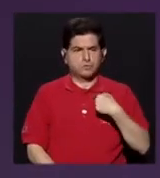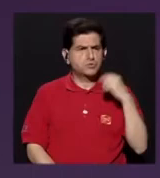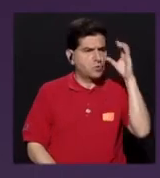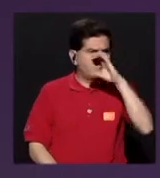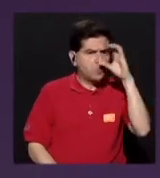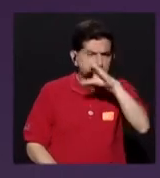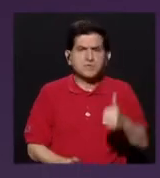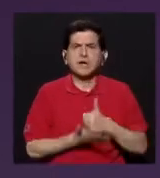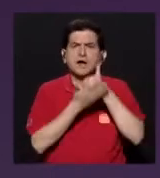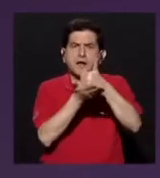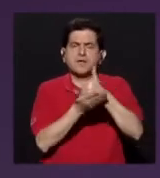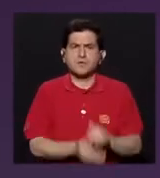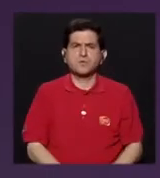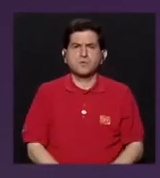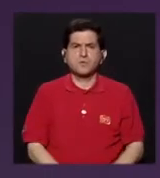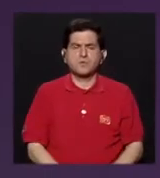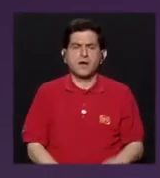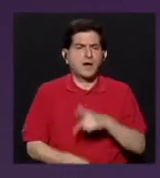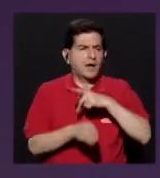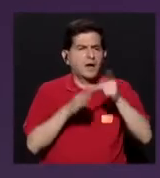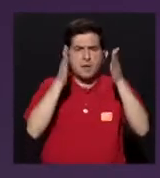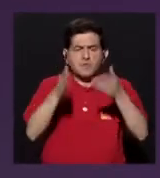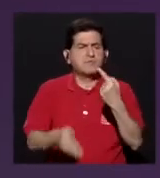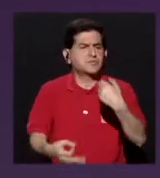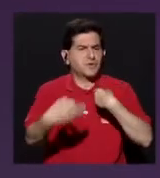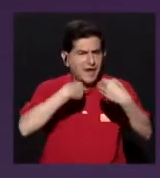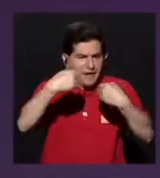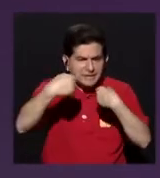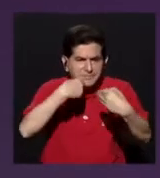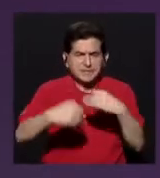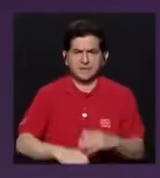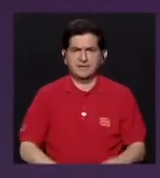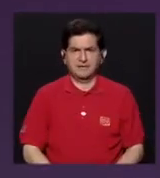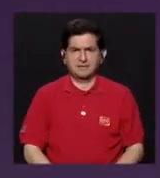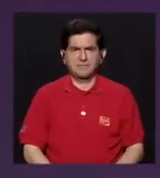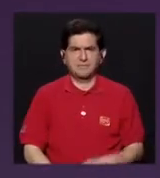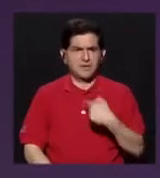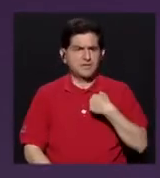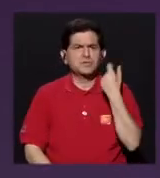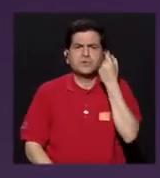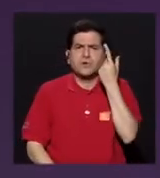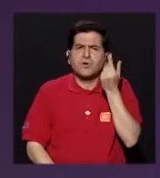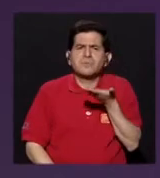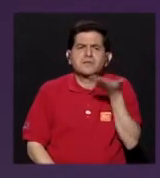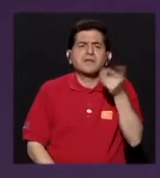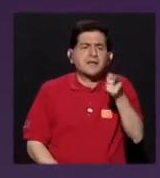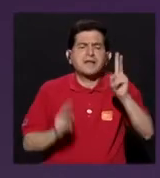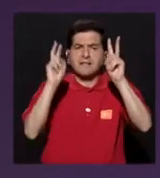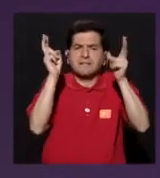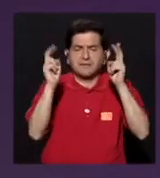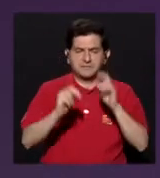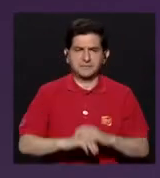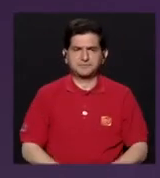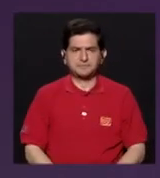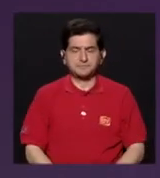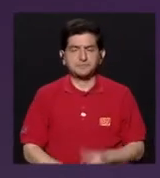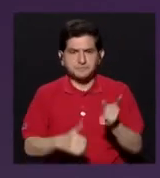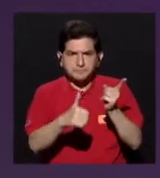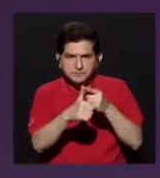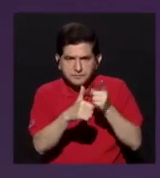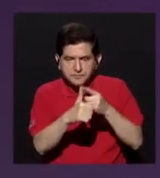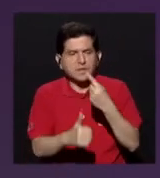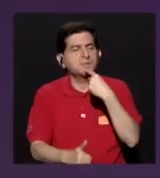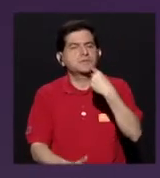buscar ayuda, ¿verdad? Una profesional que me diga y me explique qué es lo que tengo que entender sobre este tema. Y lo primero que